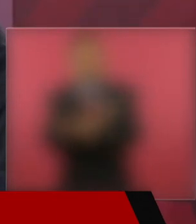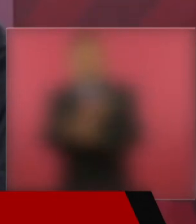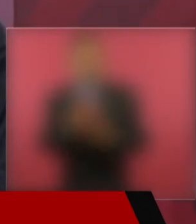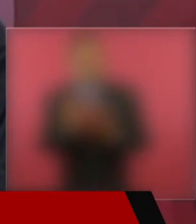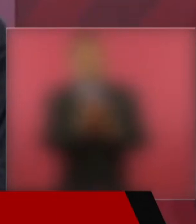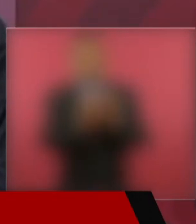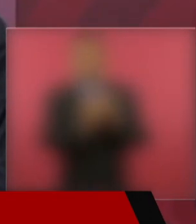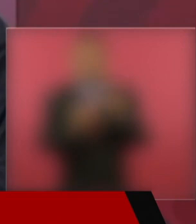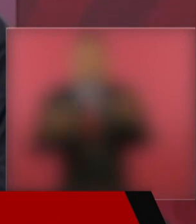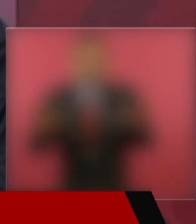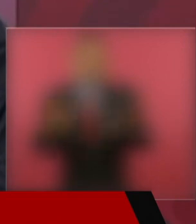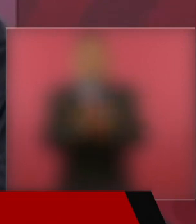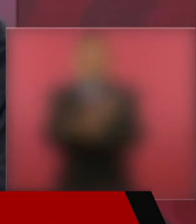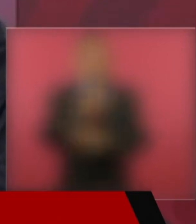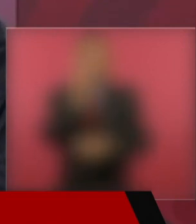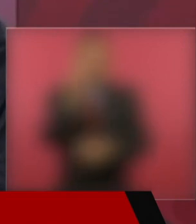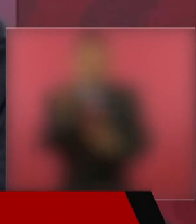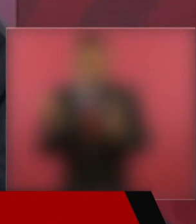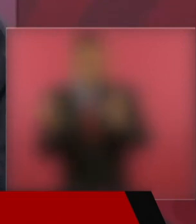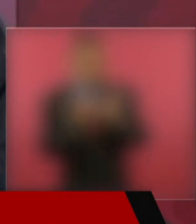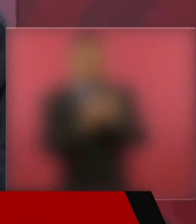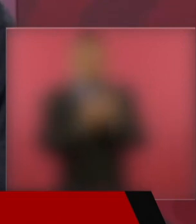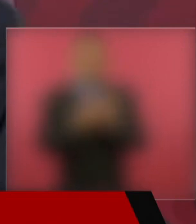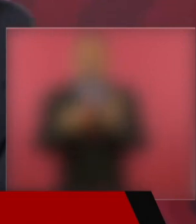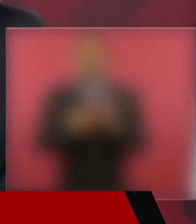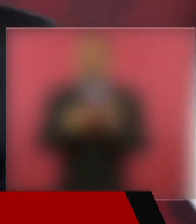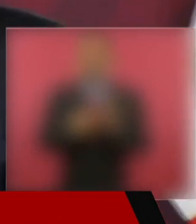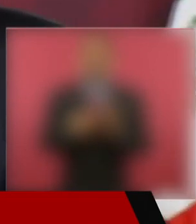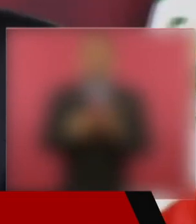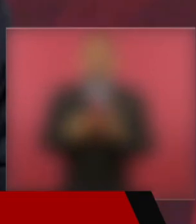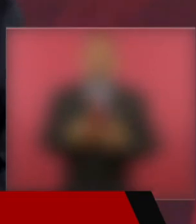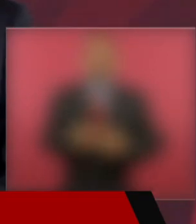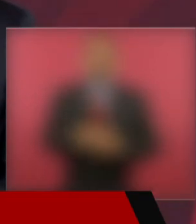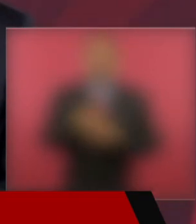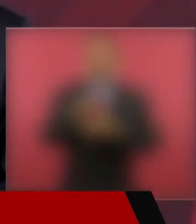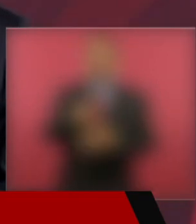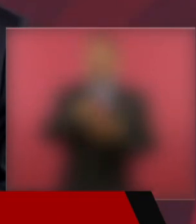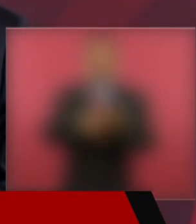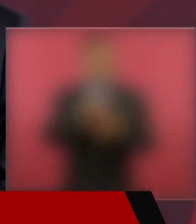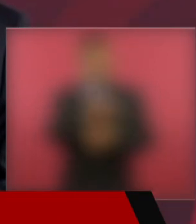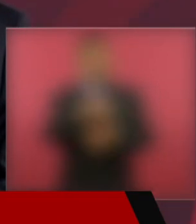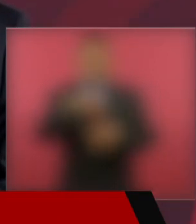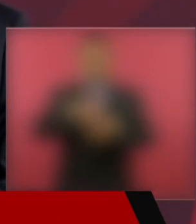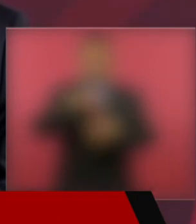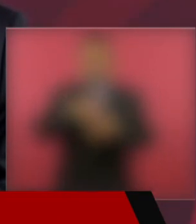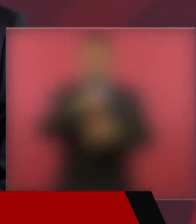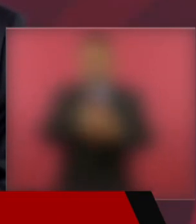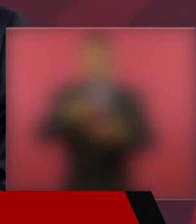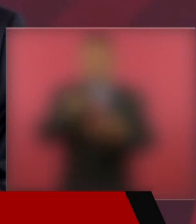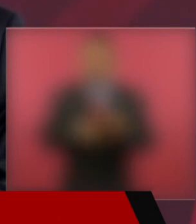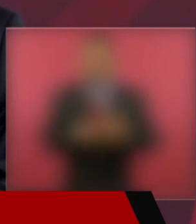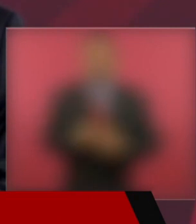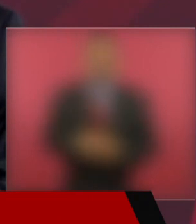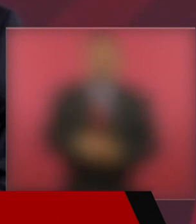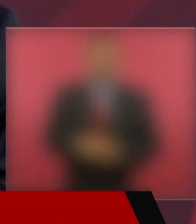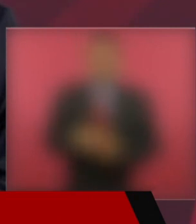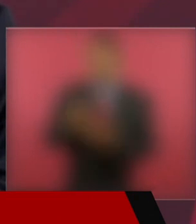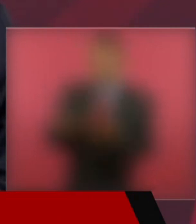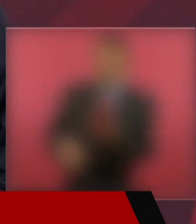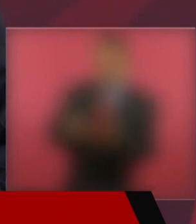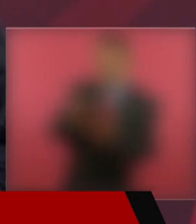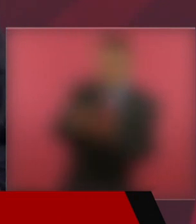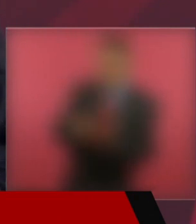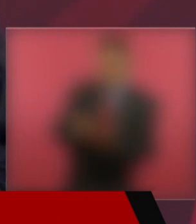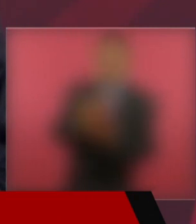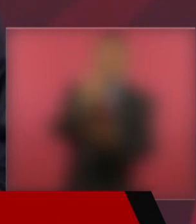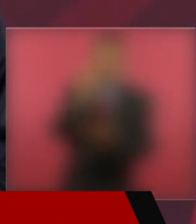Lo primero que hay que determinar, que es muy importante, es que, como bien lo dice el protocolo, esta de